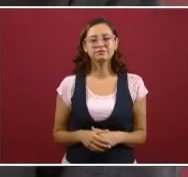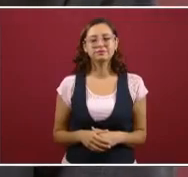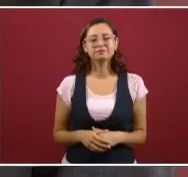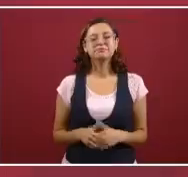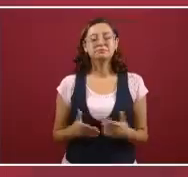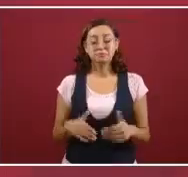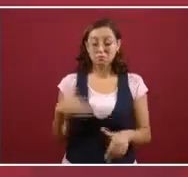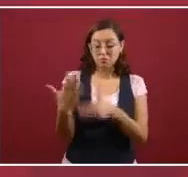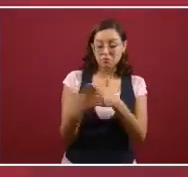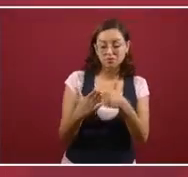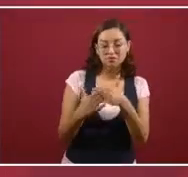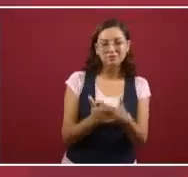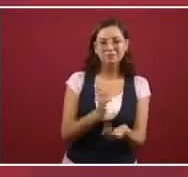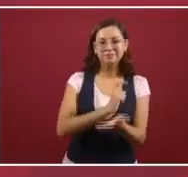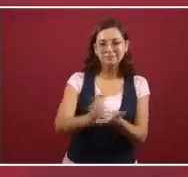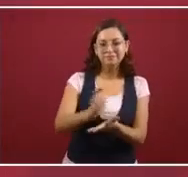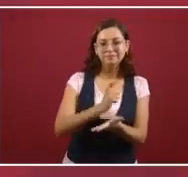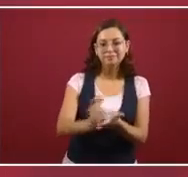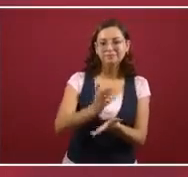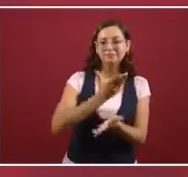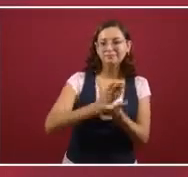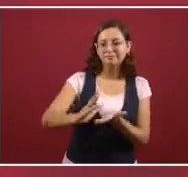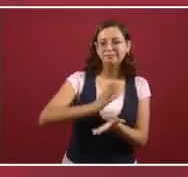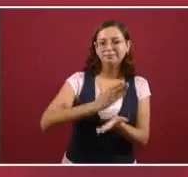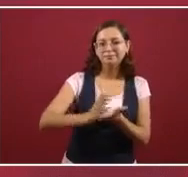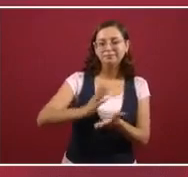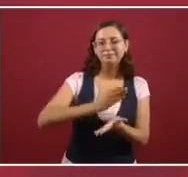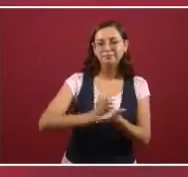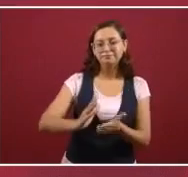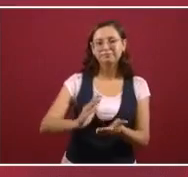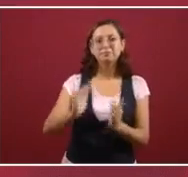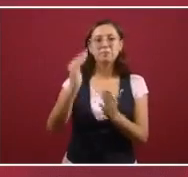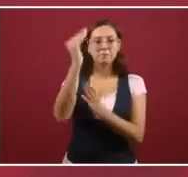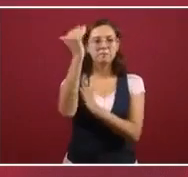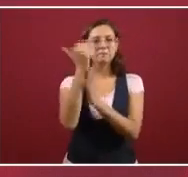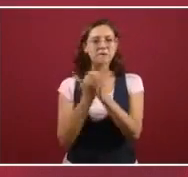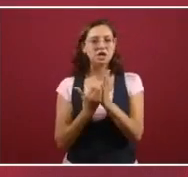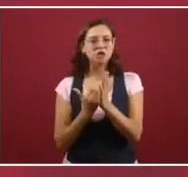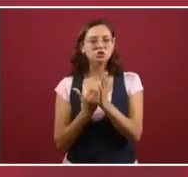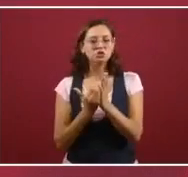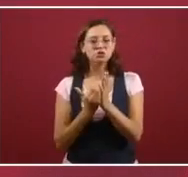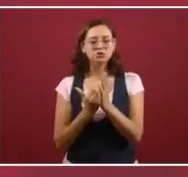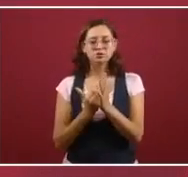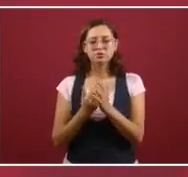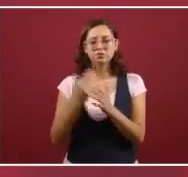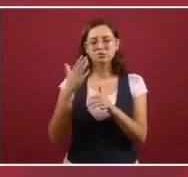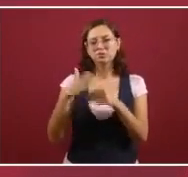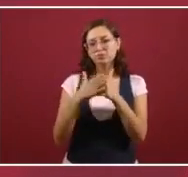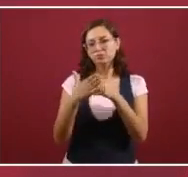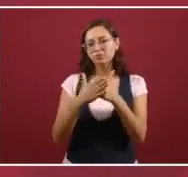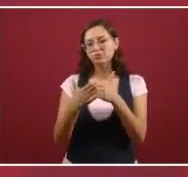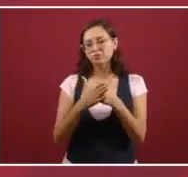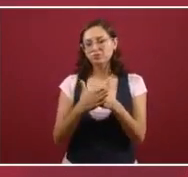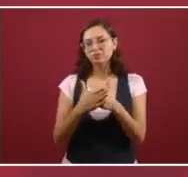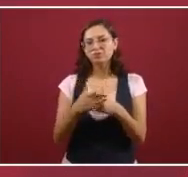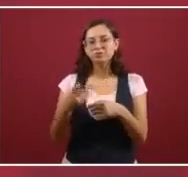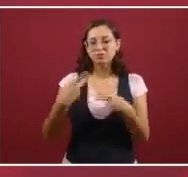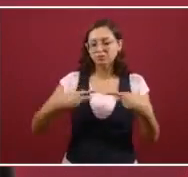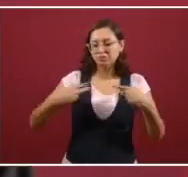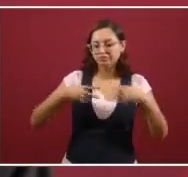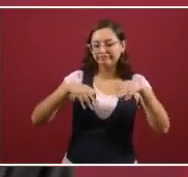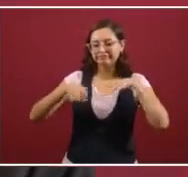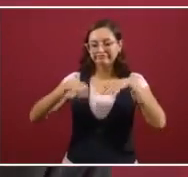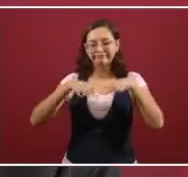cobros para las pensiones a los trabajadores. En esencia, eso es lo